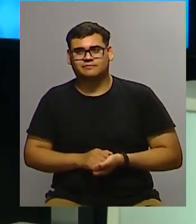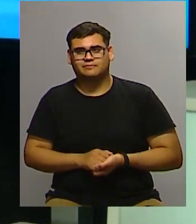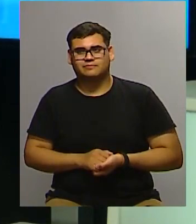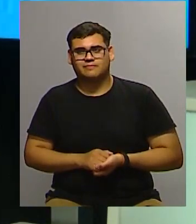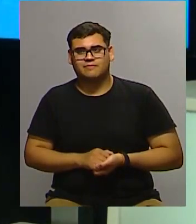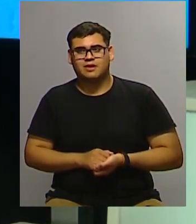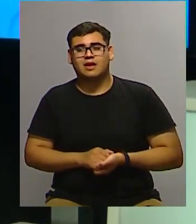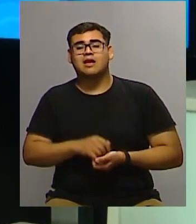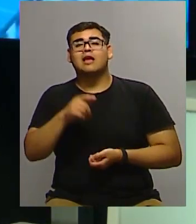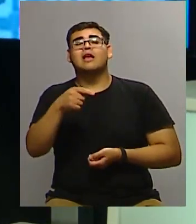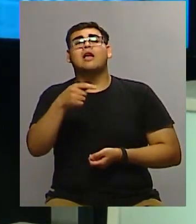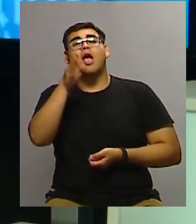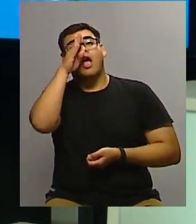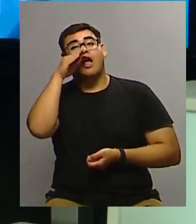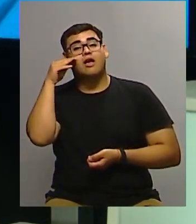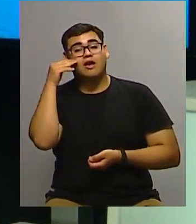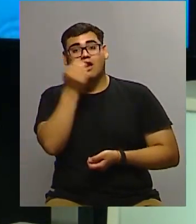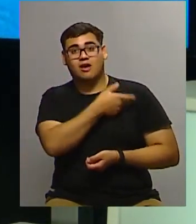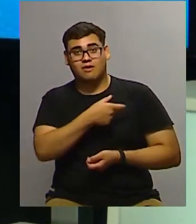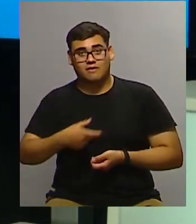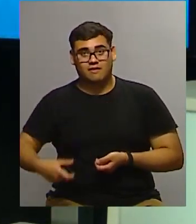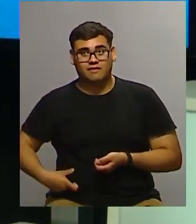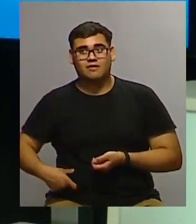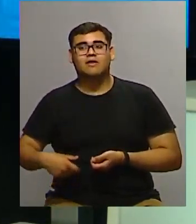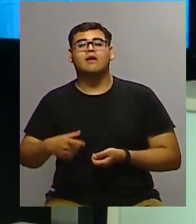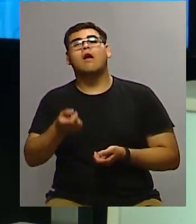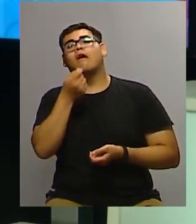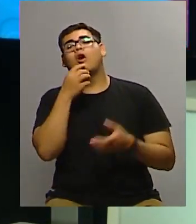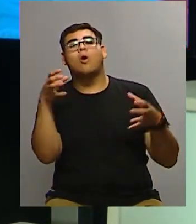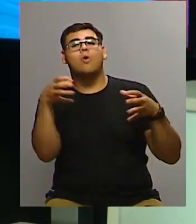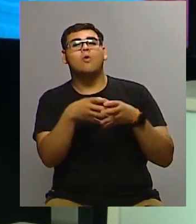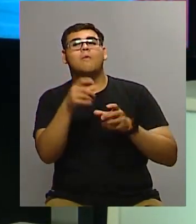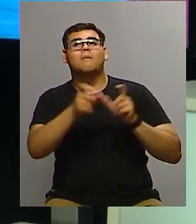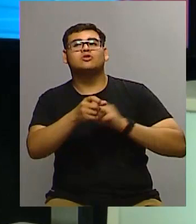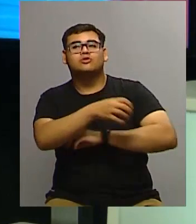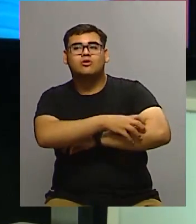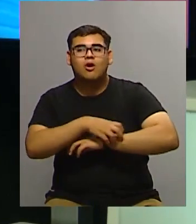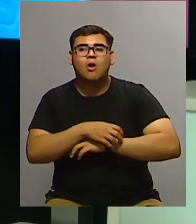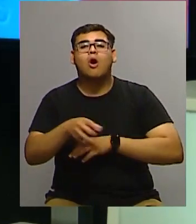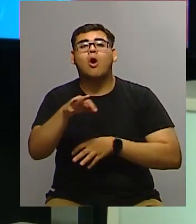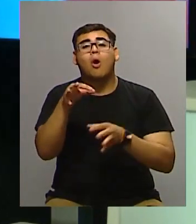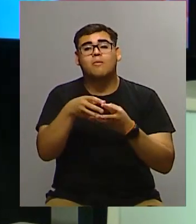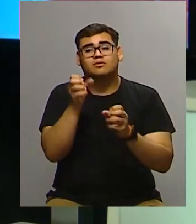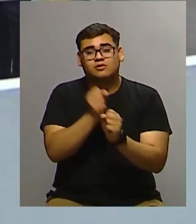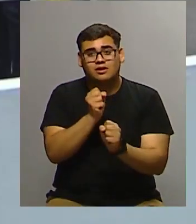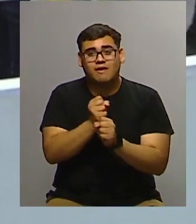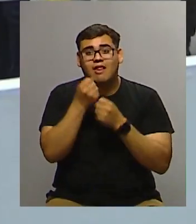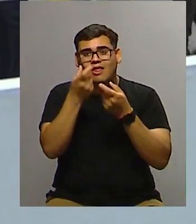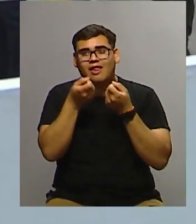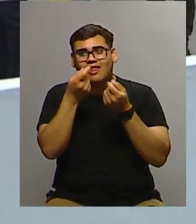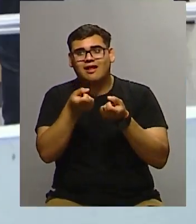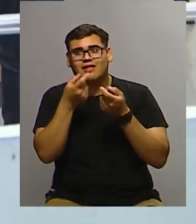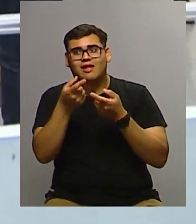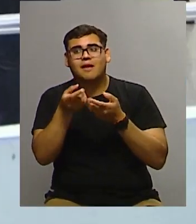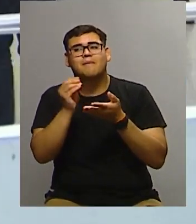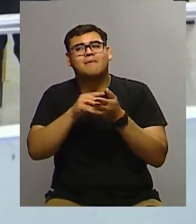Alberto Fernández se revierta, mejoren los indicadores para los sectores más vulnerables o el sector trabajador también, y pensando también